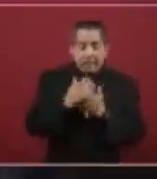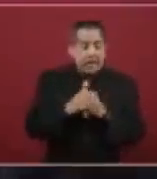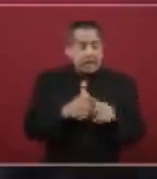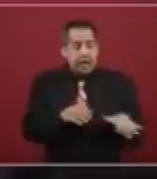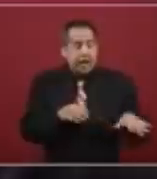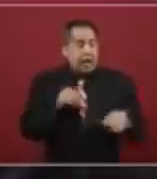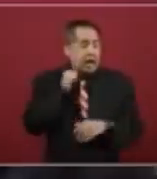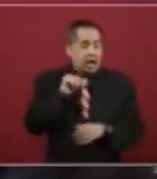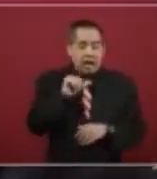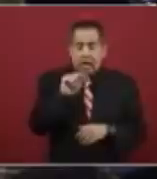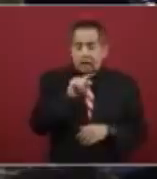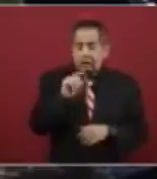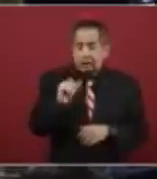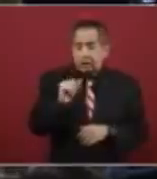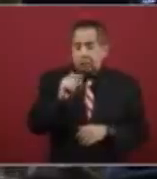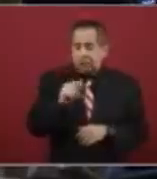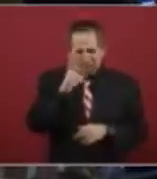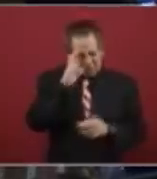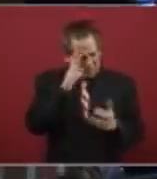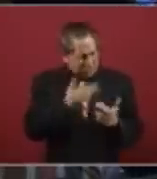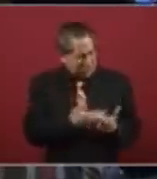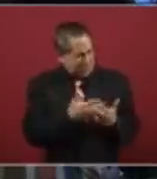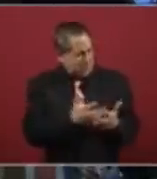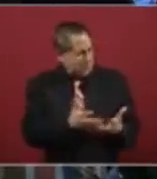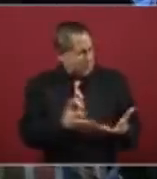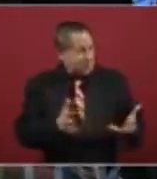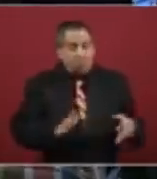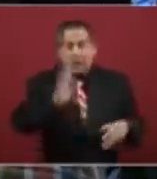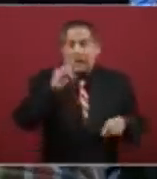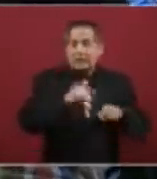pero como una alberca.